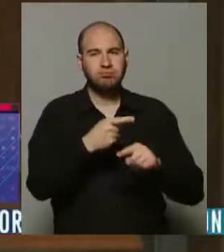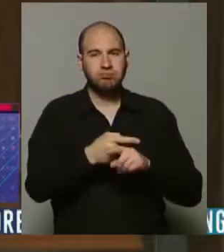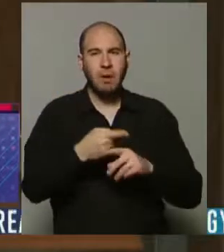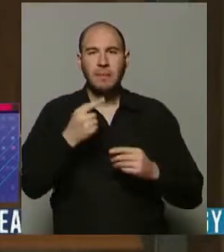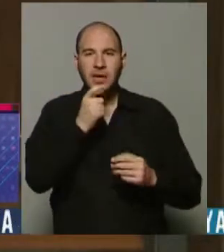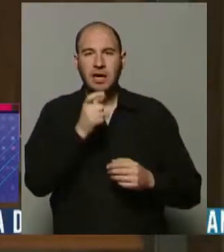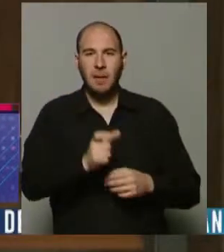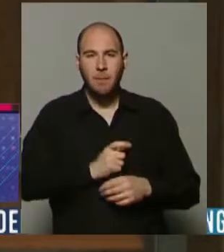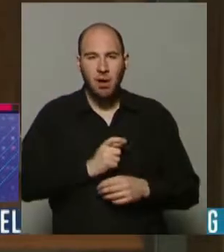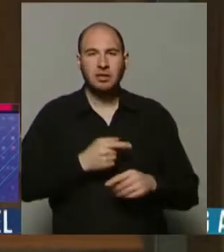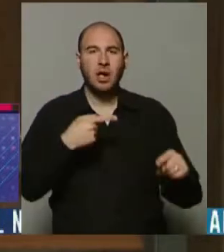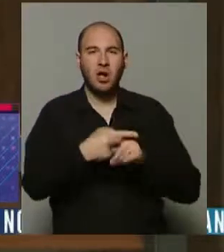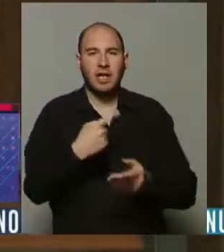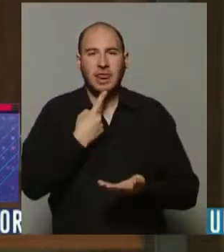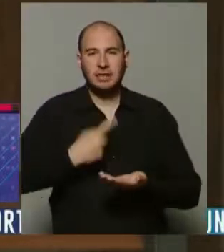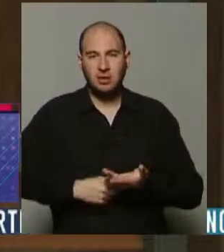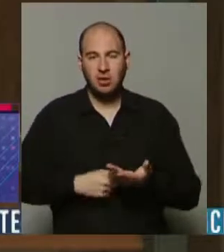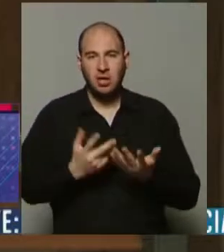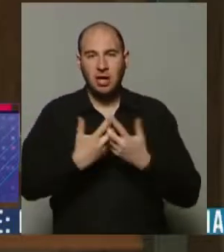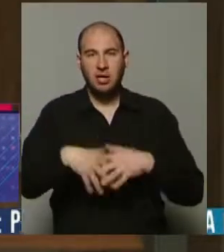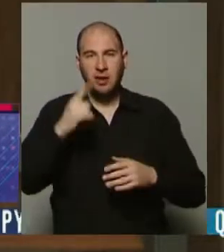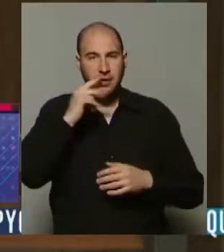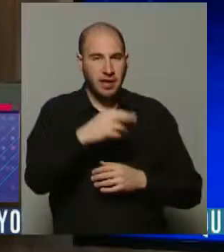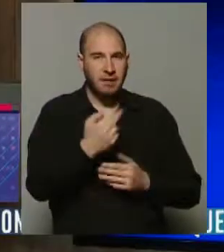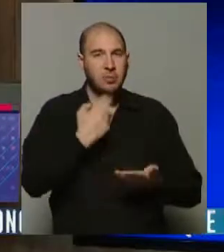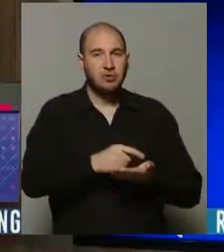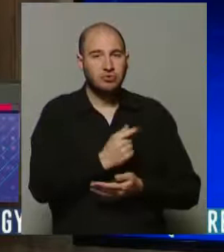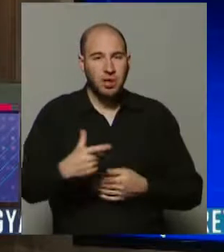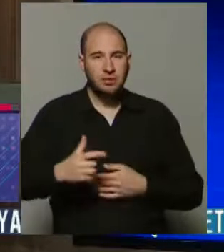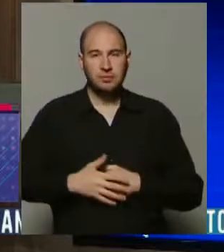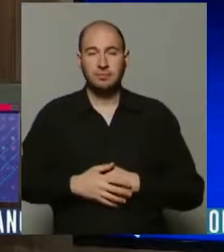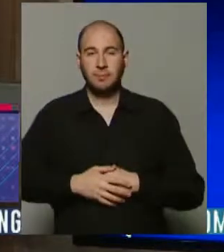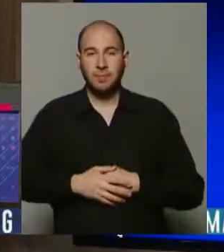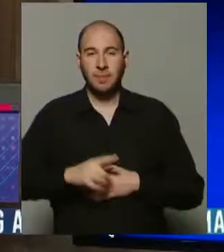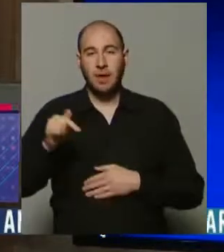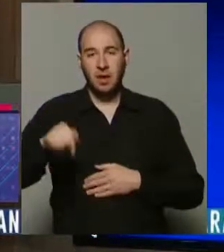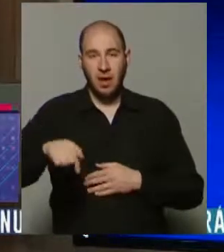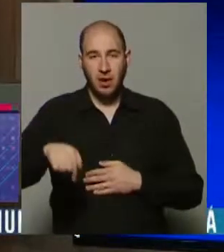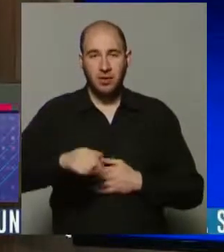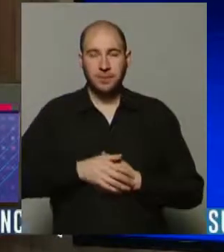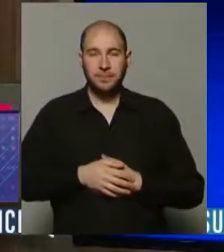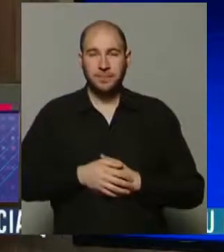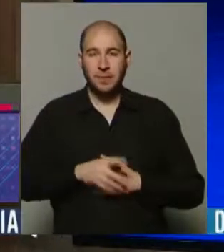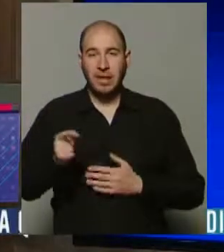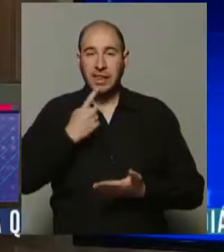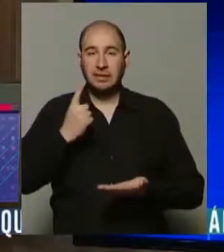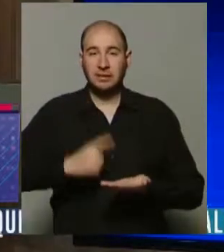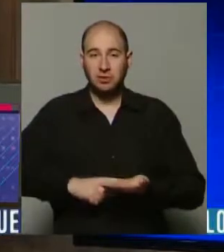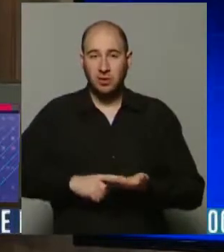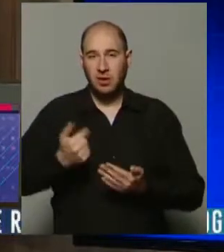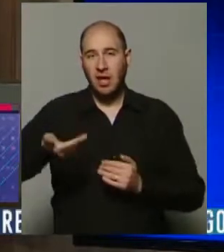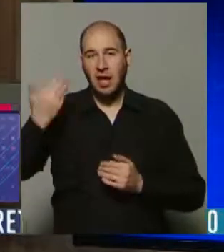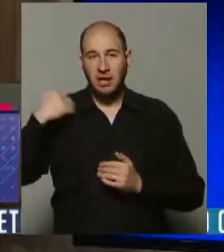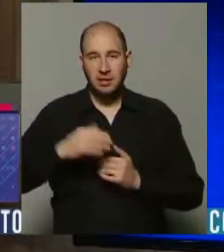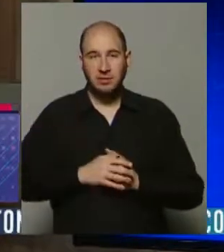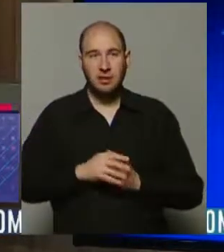una respuesta contra las medidas relacionadas con el IVA y ganancias? Bien, en este caso en particular era una decisión que había tomado en su